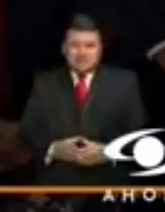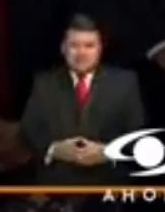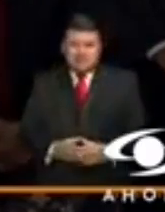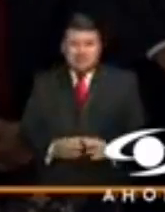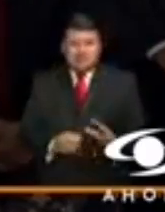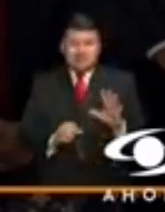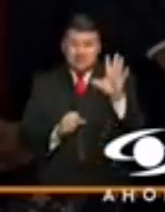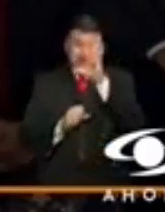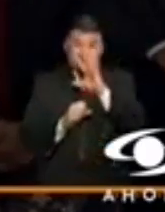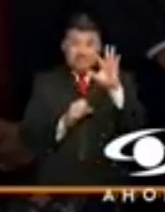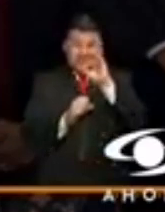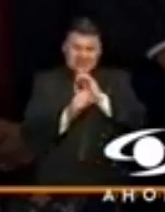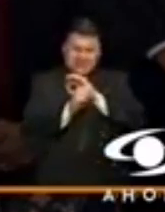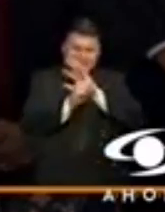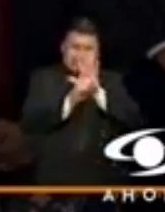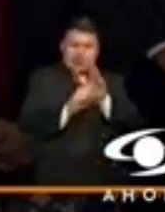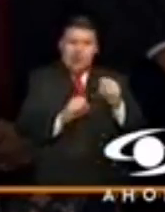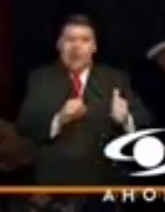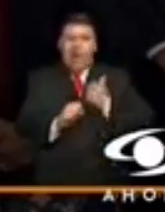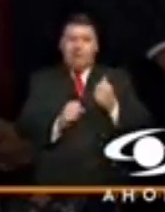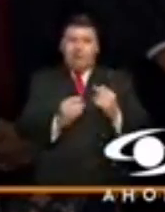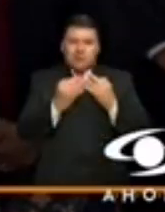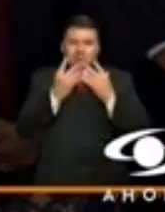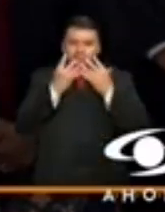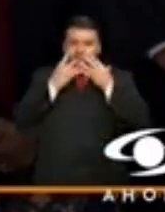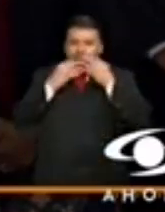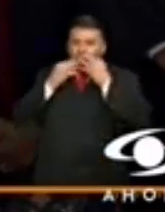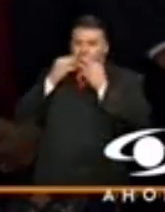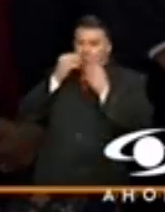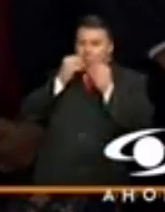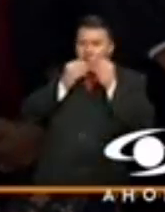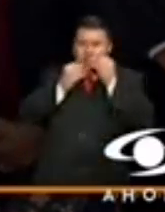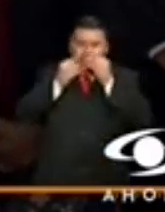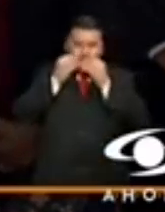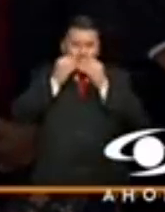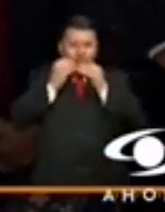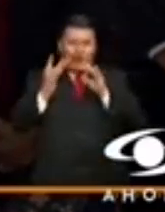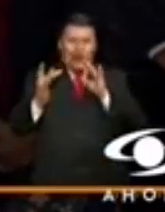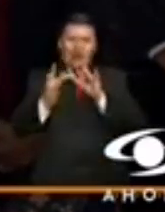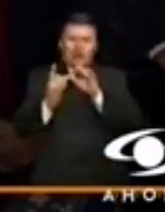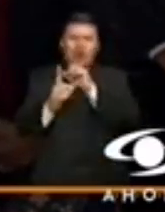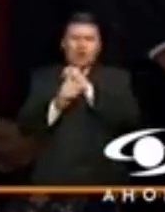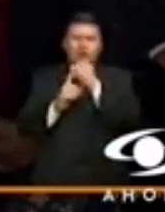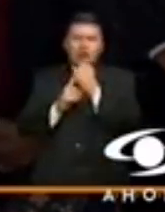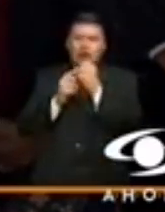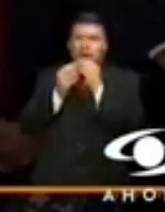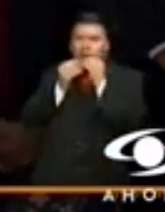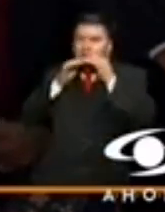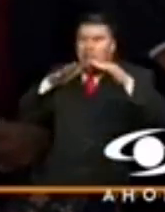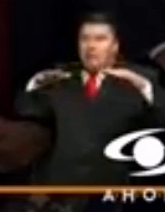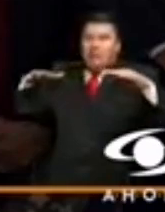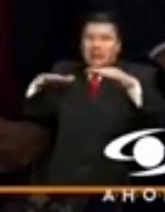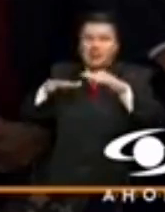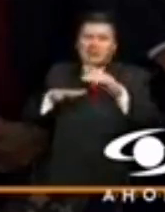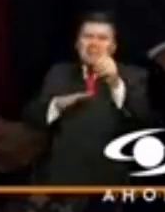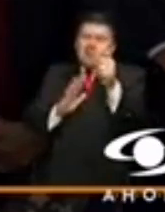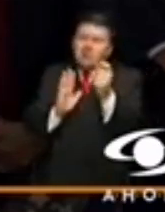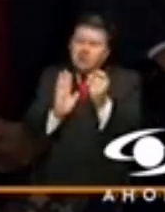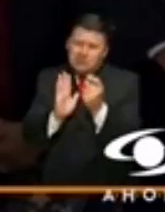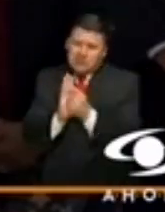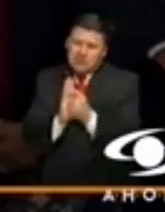El coronavirus se aprovecha de los contactos humanos y también de los contactos sociales para avanzar. Por